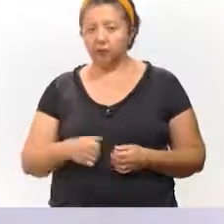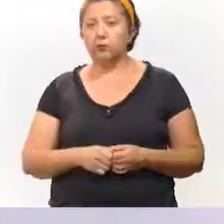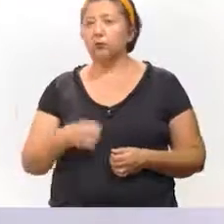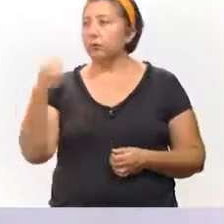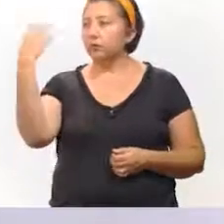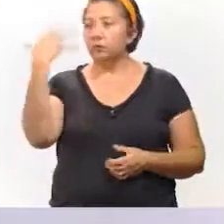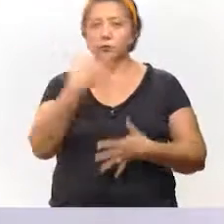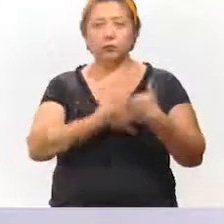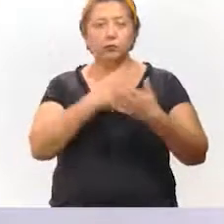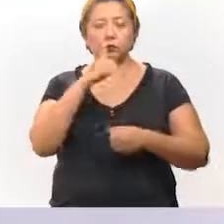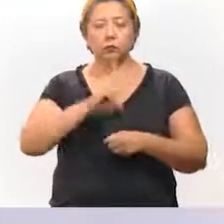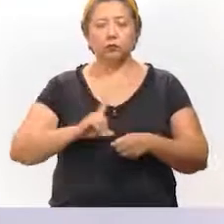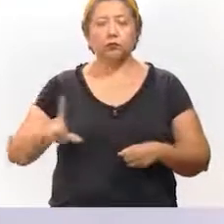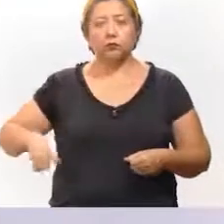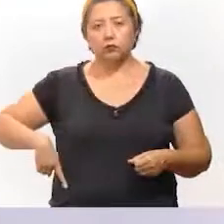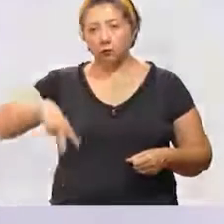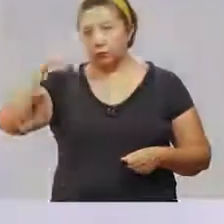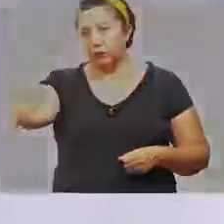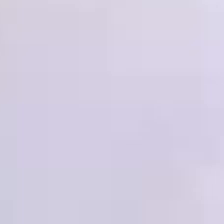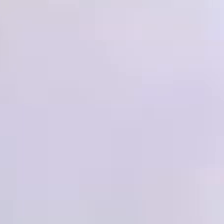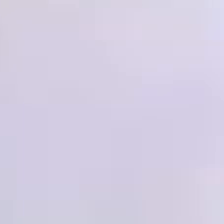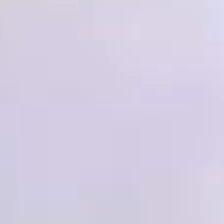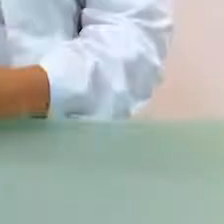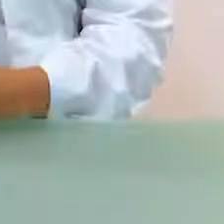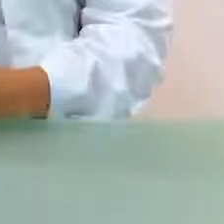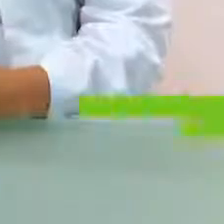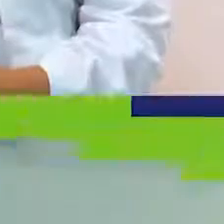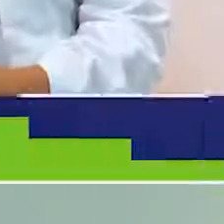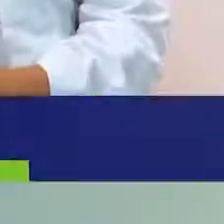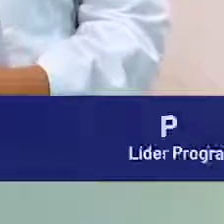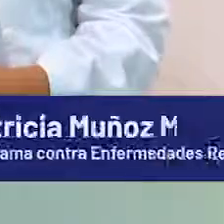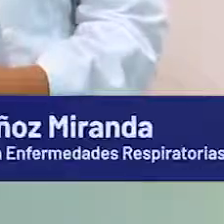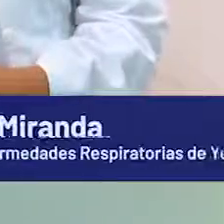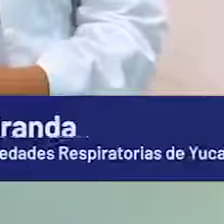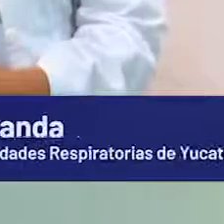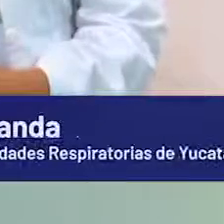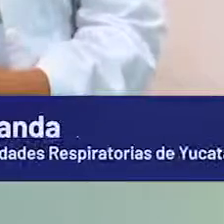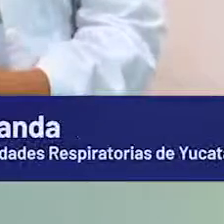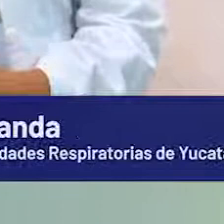el semáforo quincenal del Gobierno federal. Ese es el informe del día de hoy, doctora.